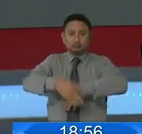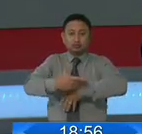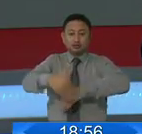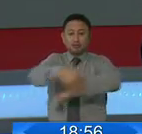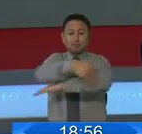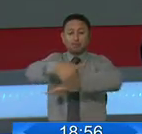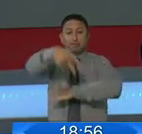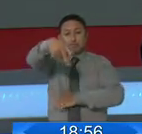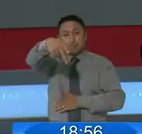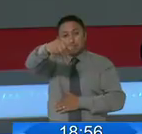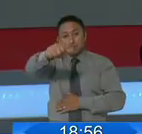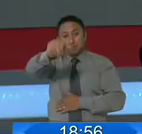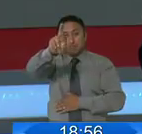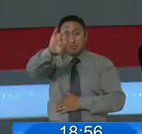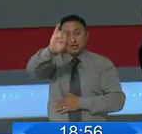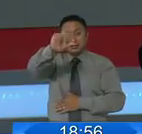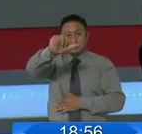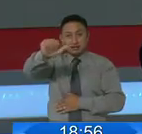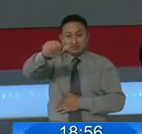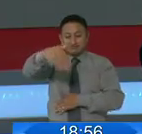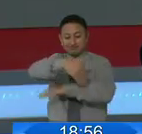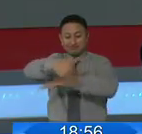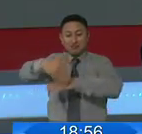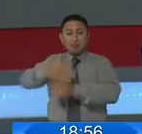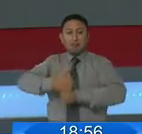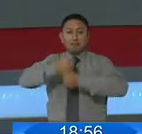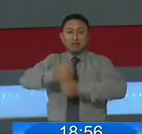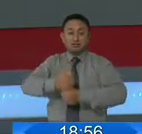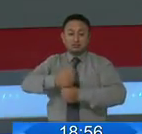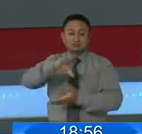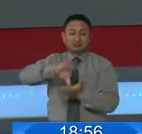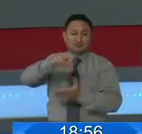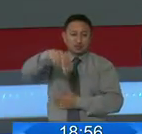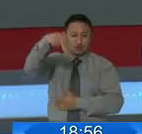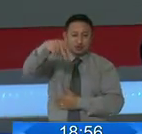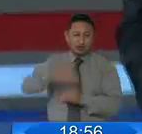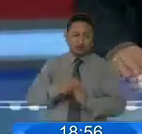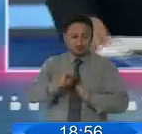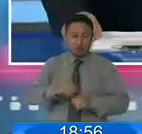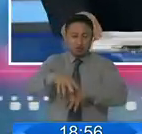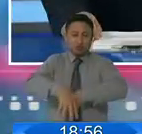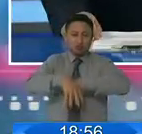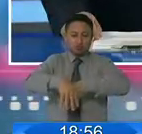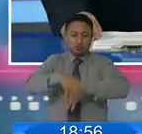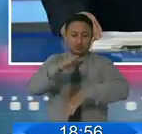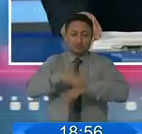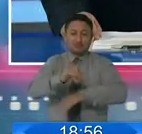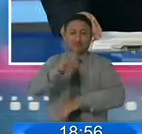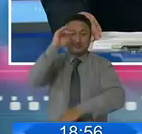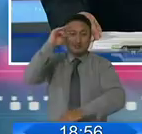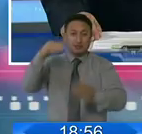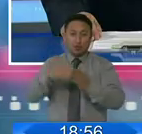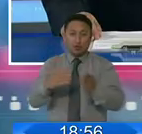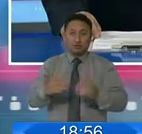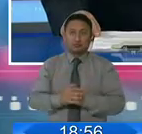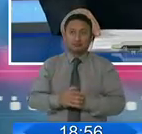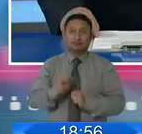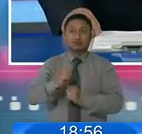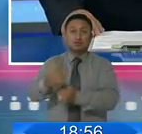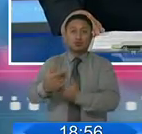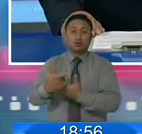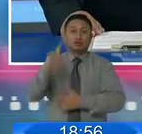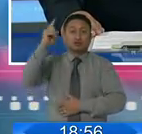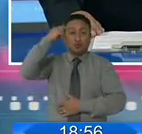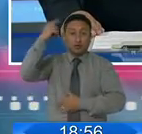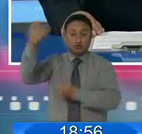avenida patria y amazonas al centro norte de la capital de la república para protestar por la información desclasificada entregada